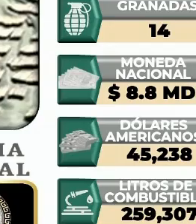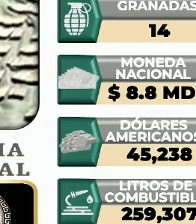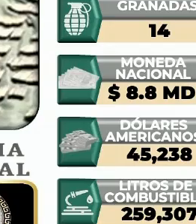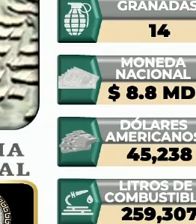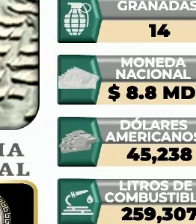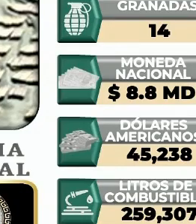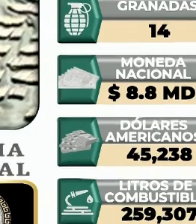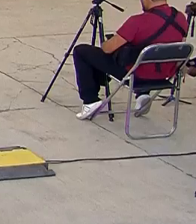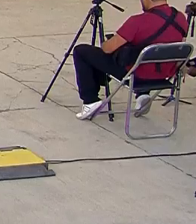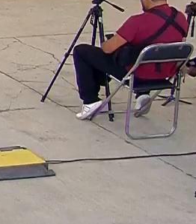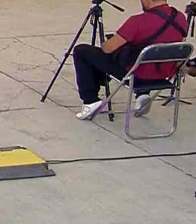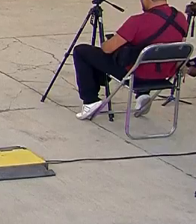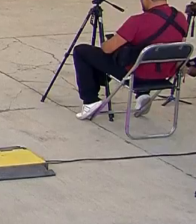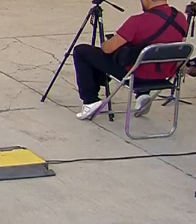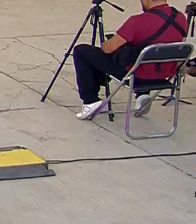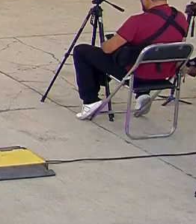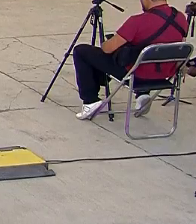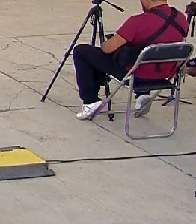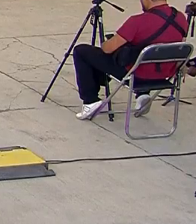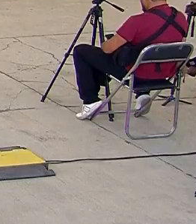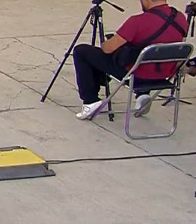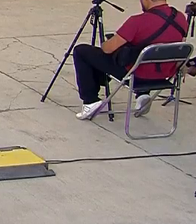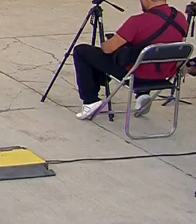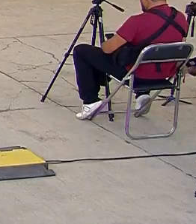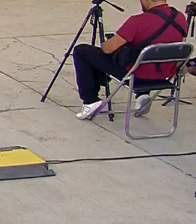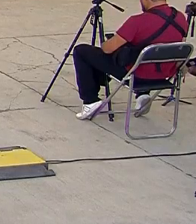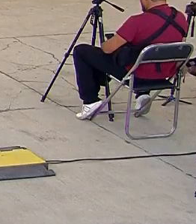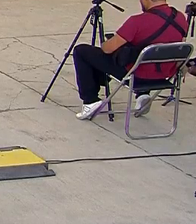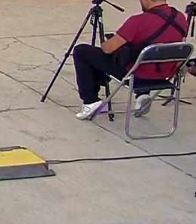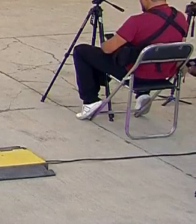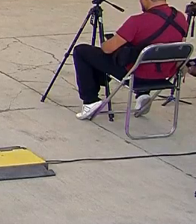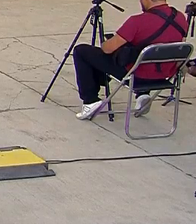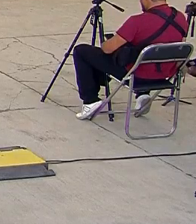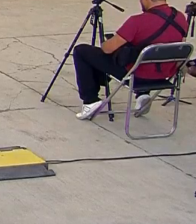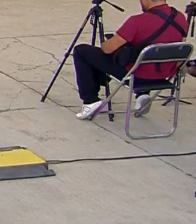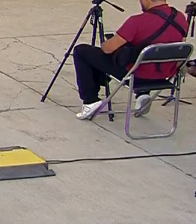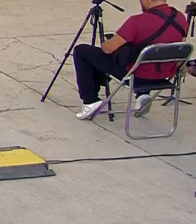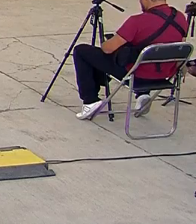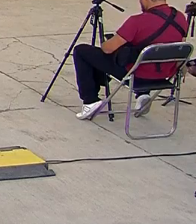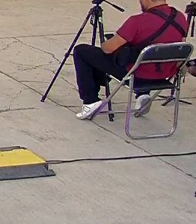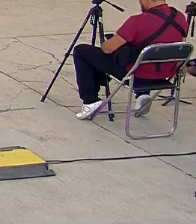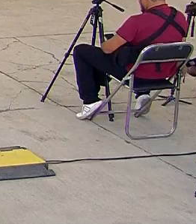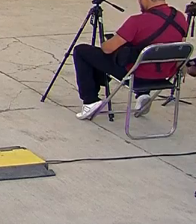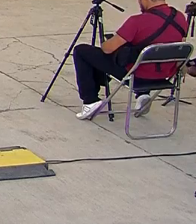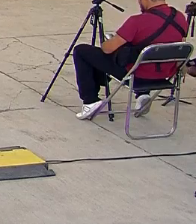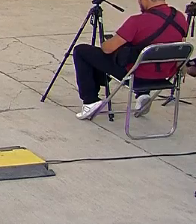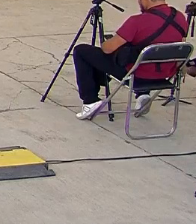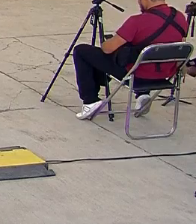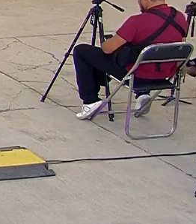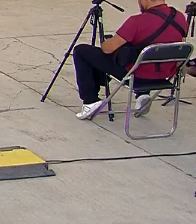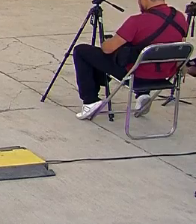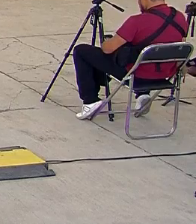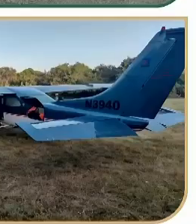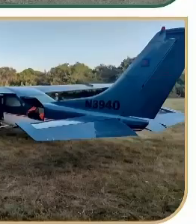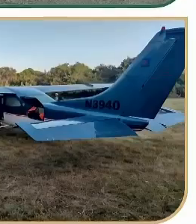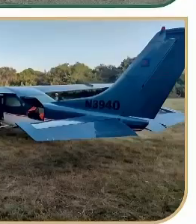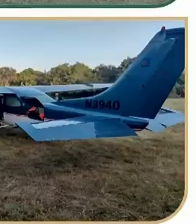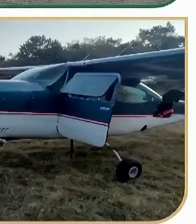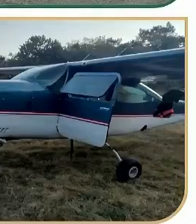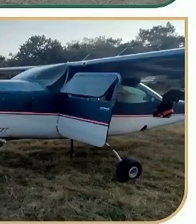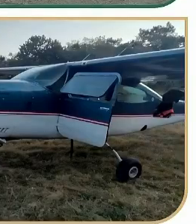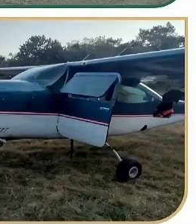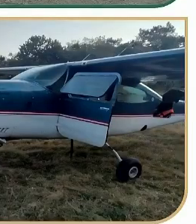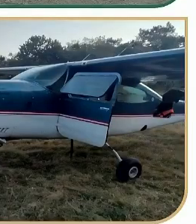mil 307 litros de combustible recuperado. En cuanto a alertamientos aéreos y trabajos